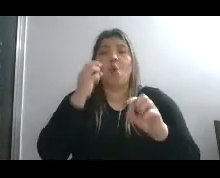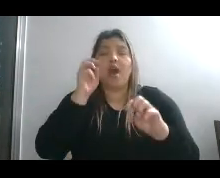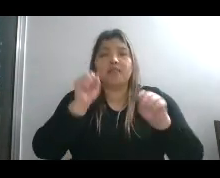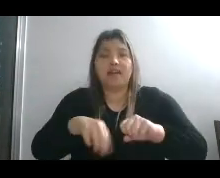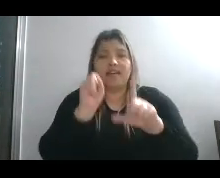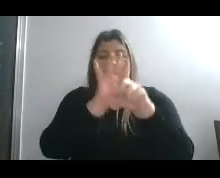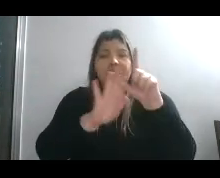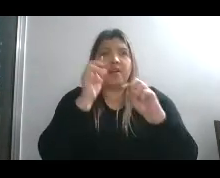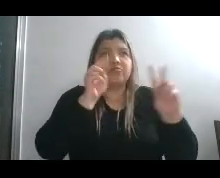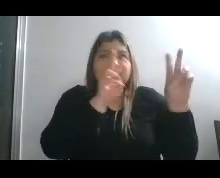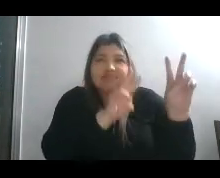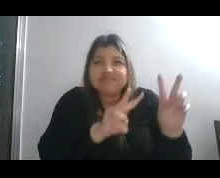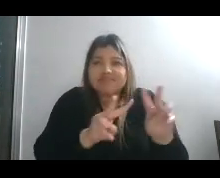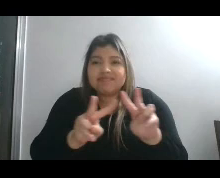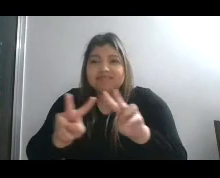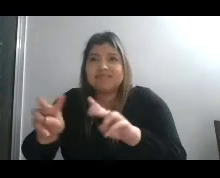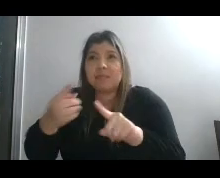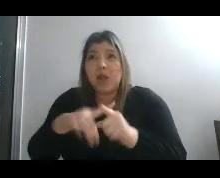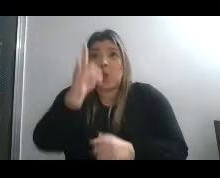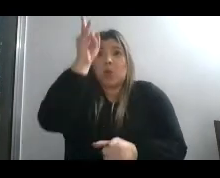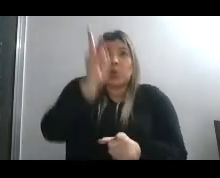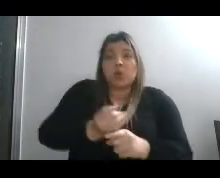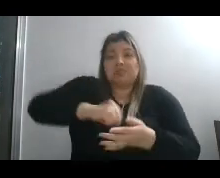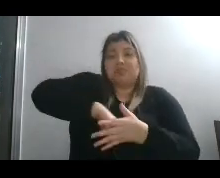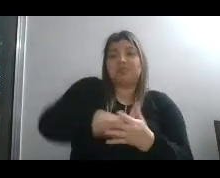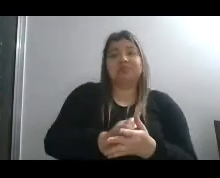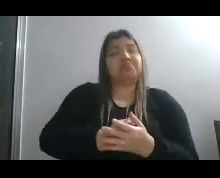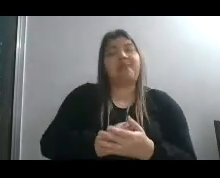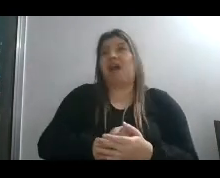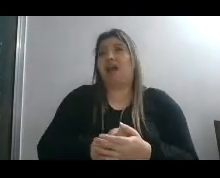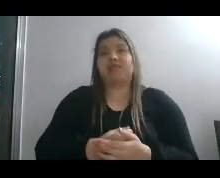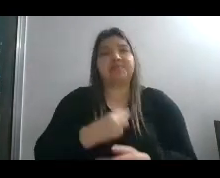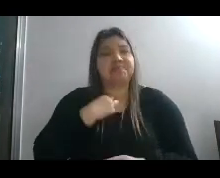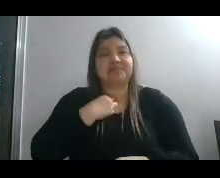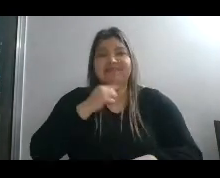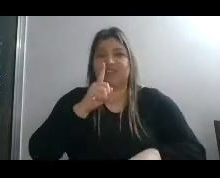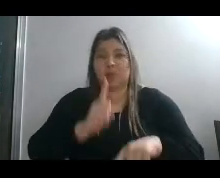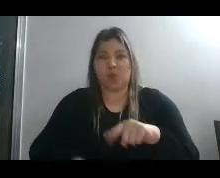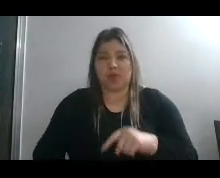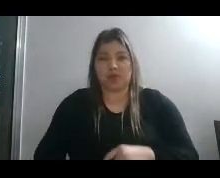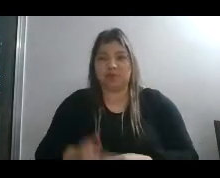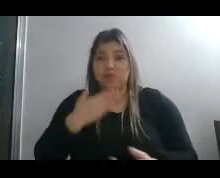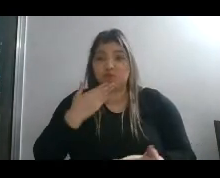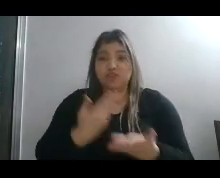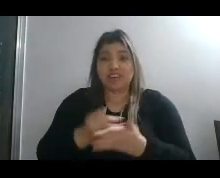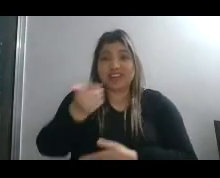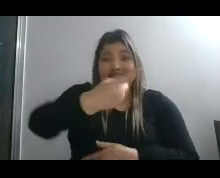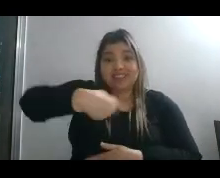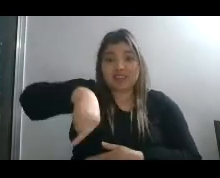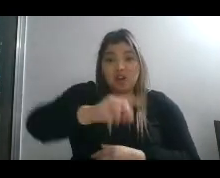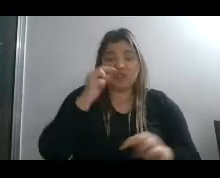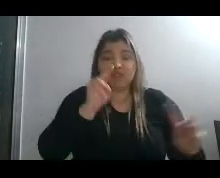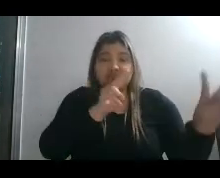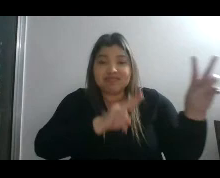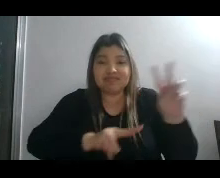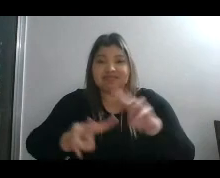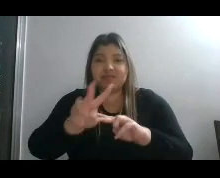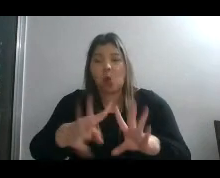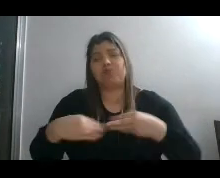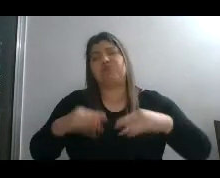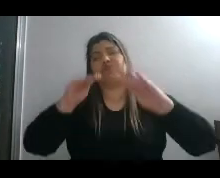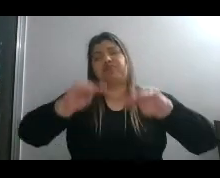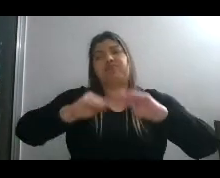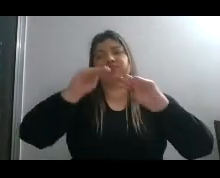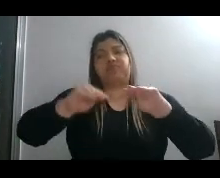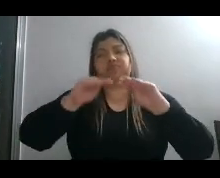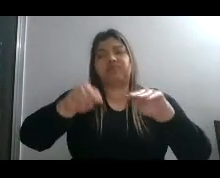Queremos invitarlos para que nos sigan acompañando en estos eventos educativos que hacen parte del plan de educación virtual de la ARL Sura,